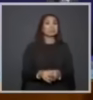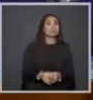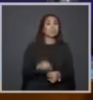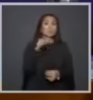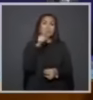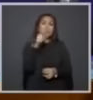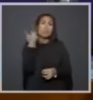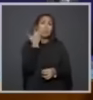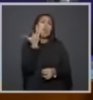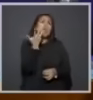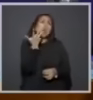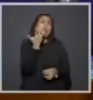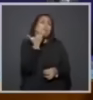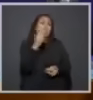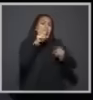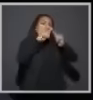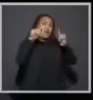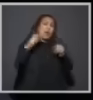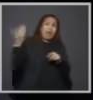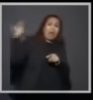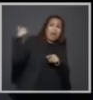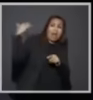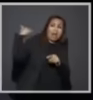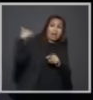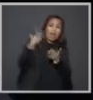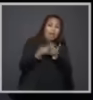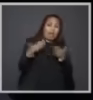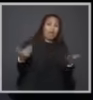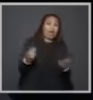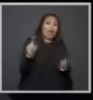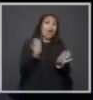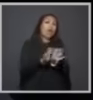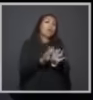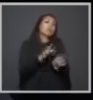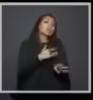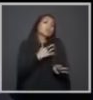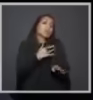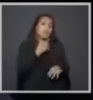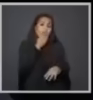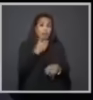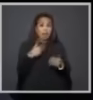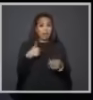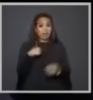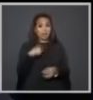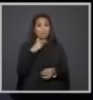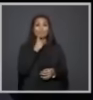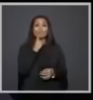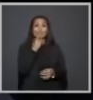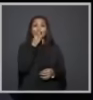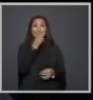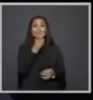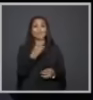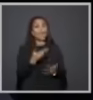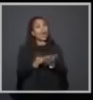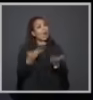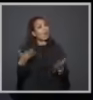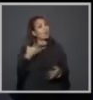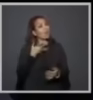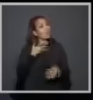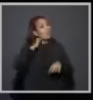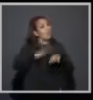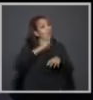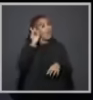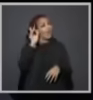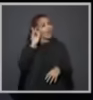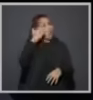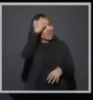dos anteriores? Ahora tengo más experiencia, estoy más aflojado